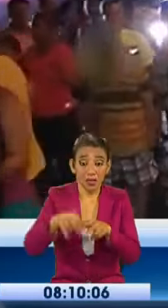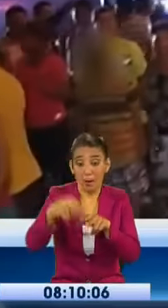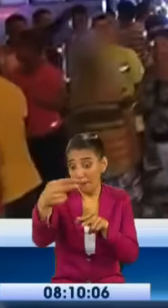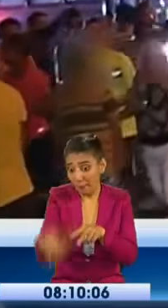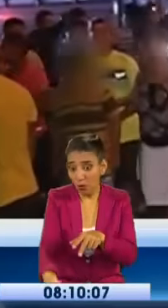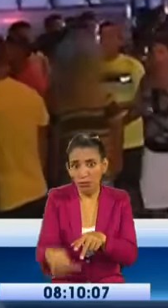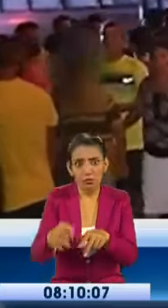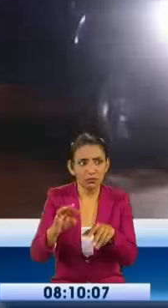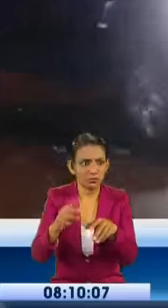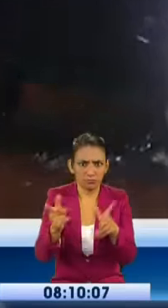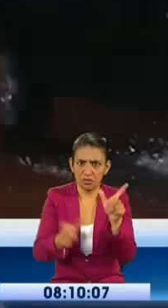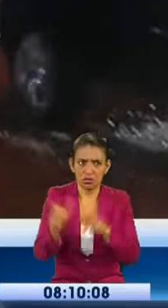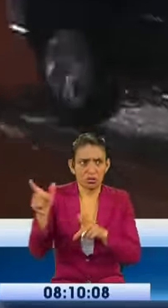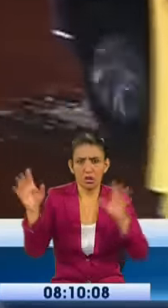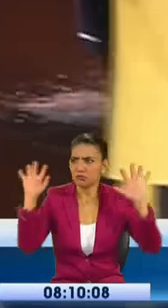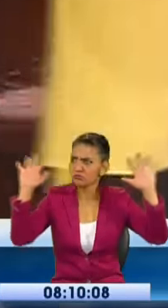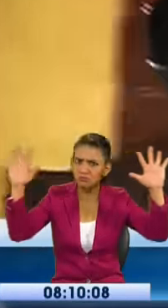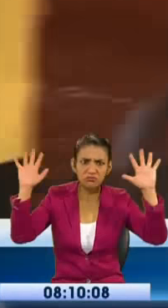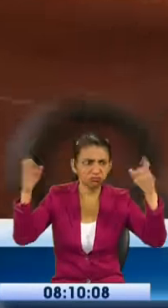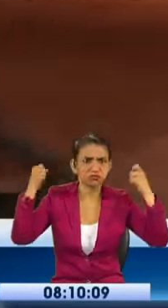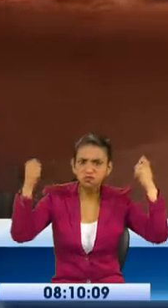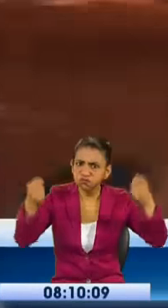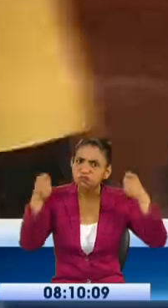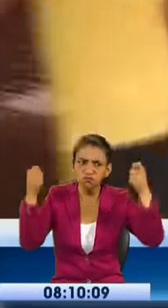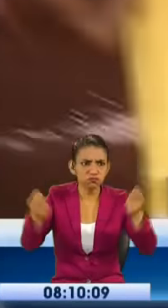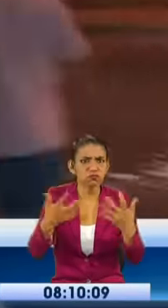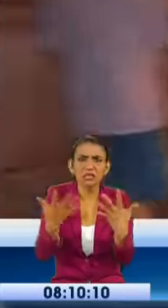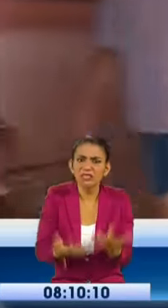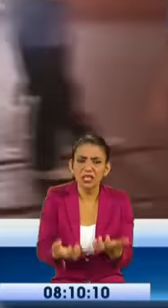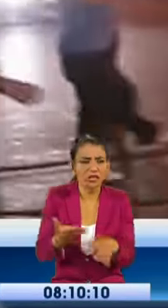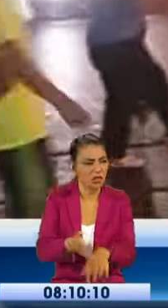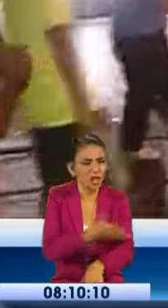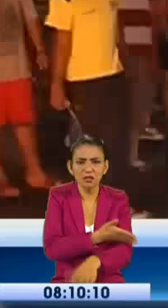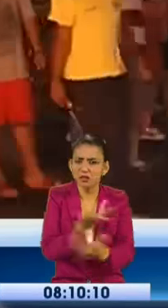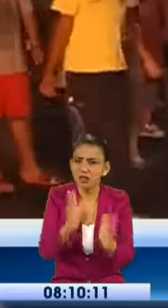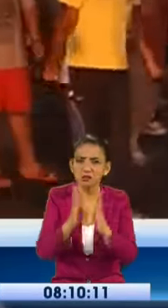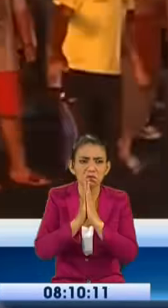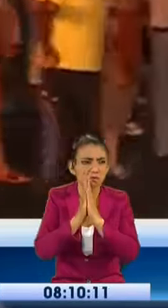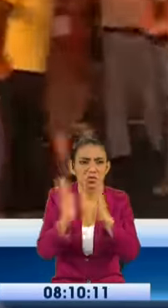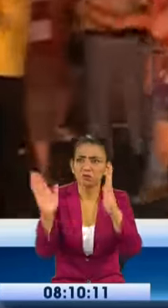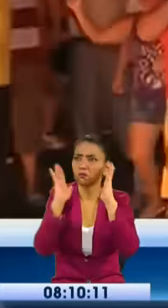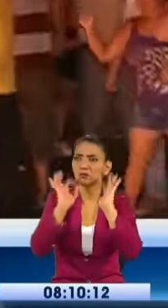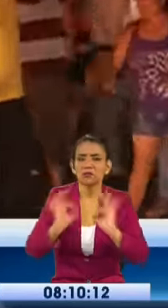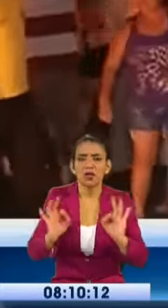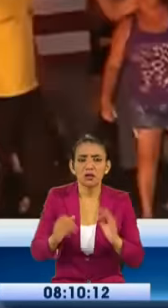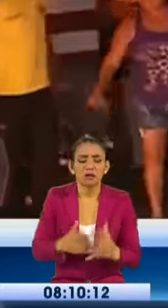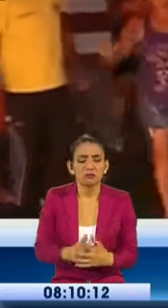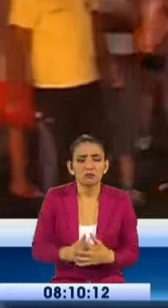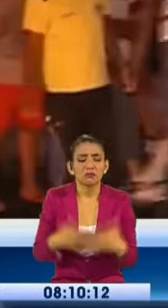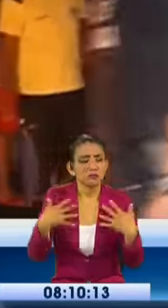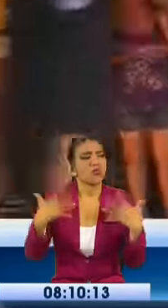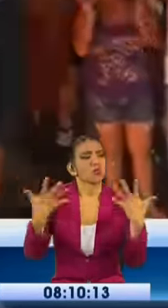exigir respuestas a un pedido realizado tiempo atrás.